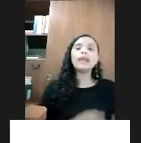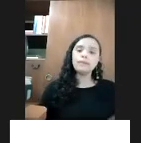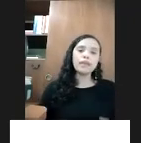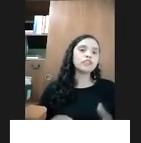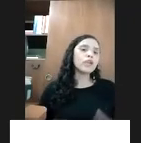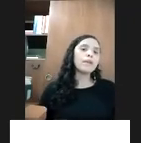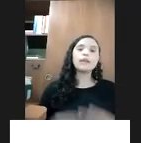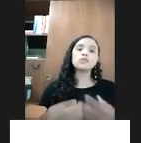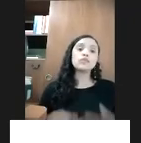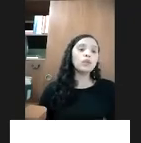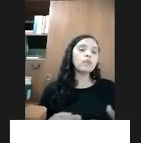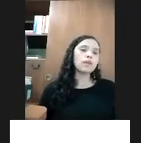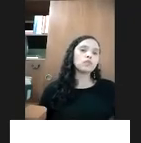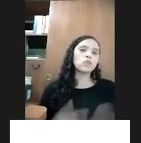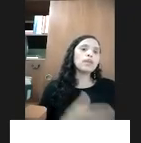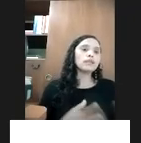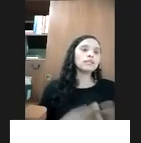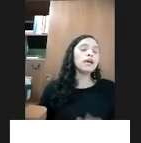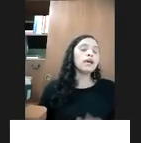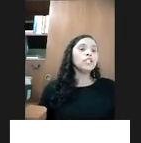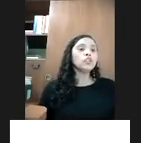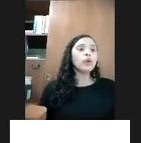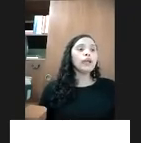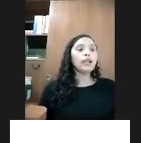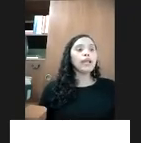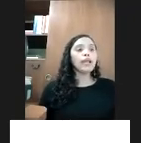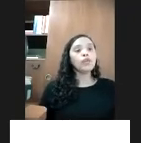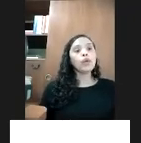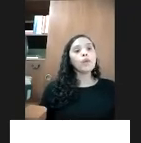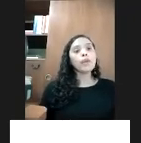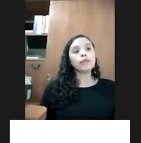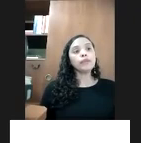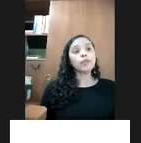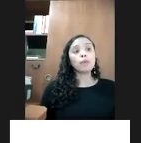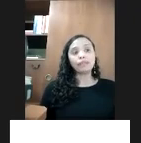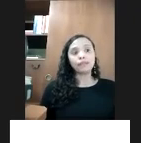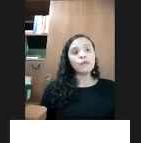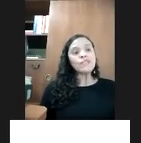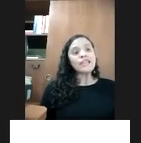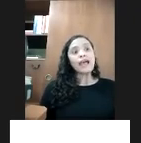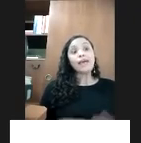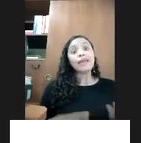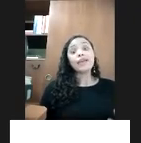todas las implicaciones para su salud y para su vida que ya yo les he ido enumerando anteriormente, ¿no?